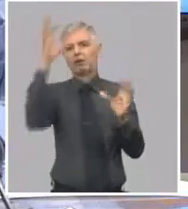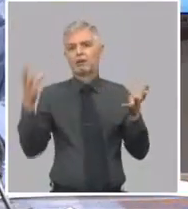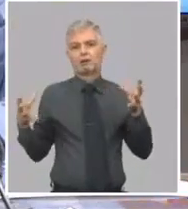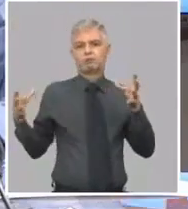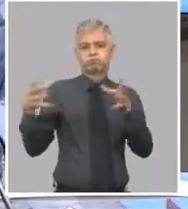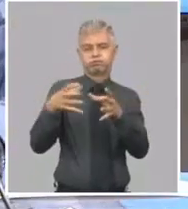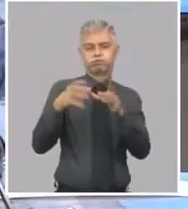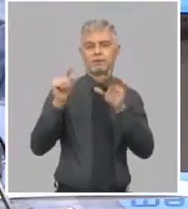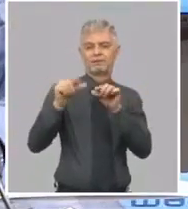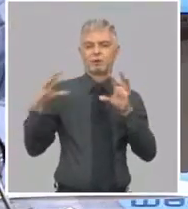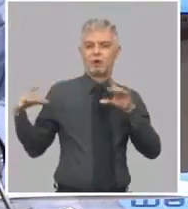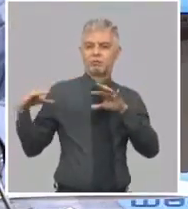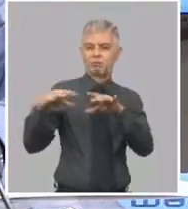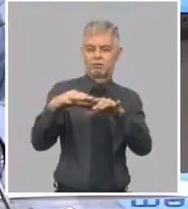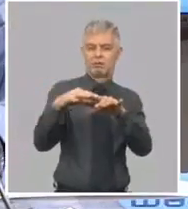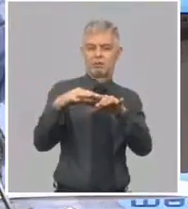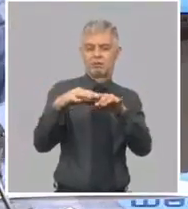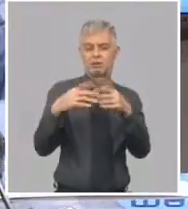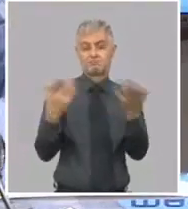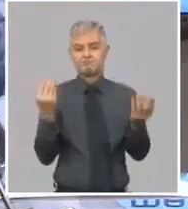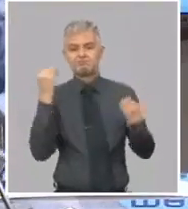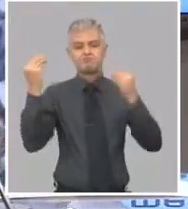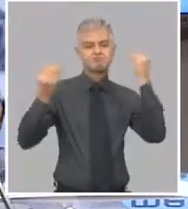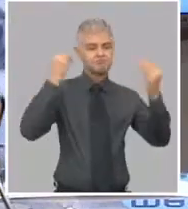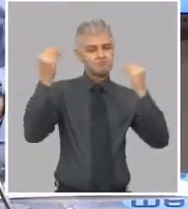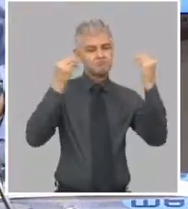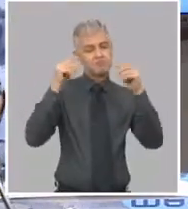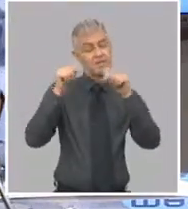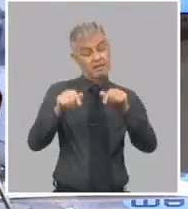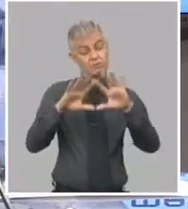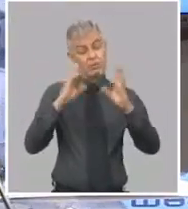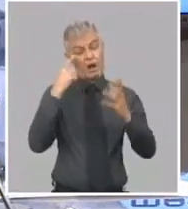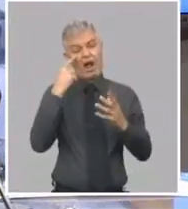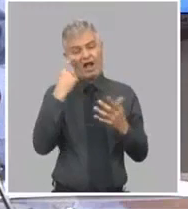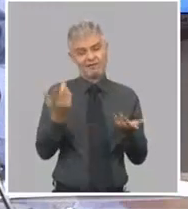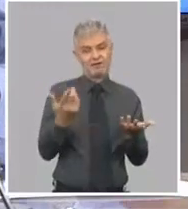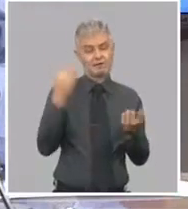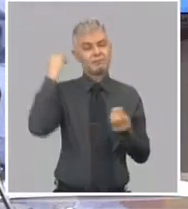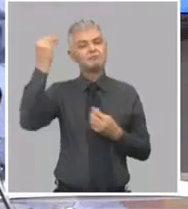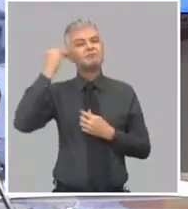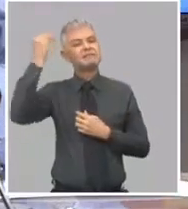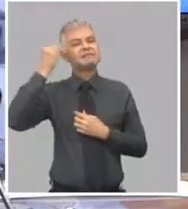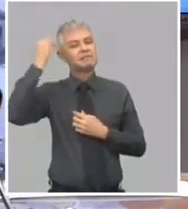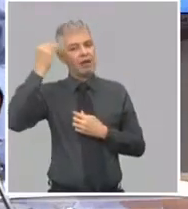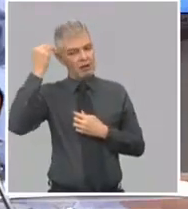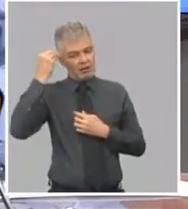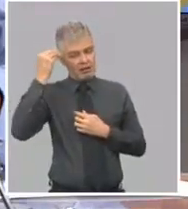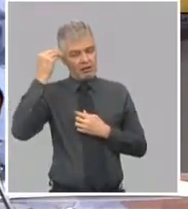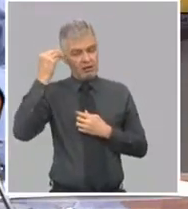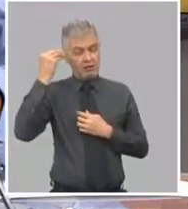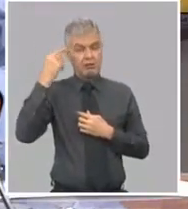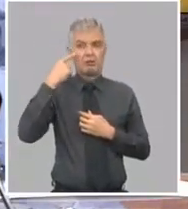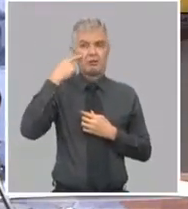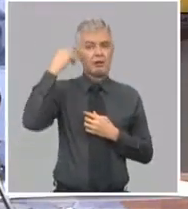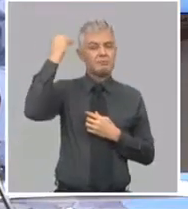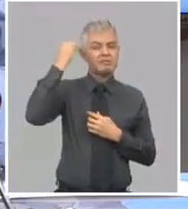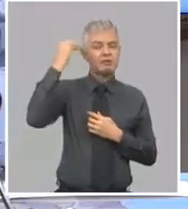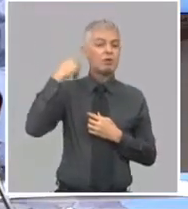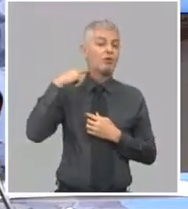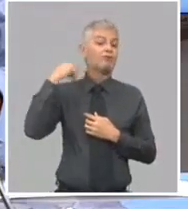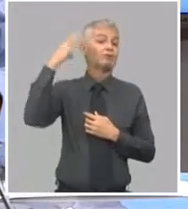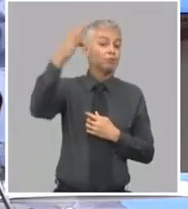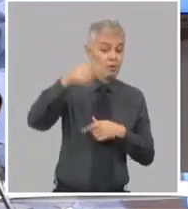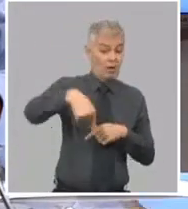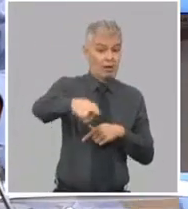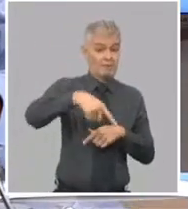estudiando con profundidad de conjunto con un por supuesto con la autoridad de la habana y ahora ya estamos pensando de cara al próximo inicio